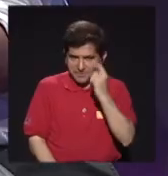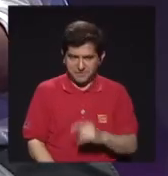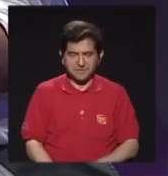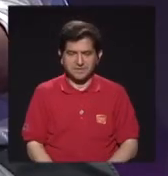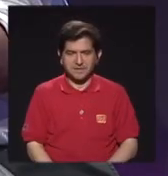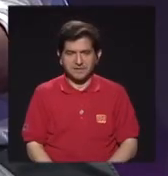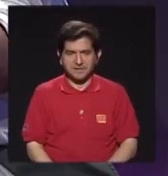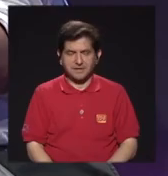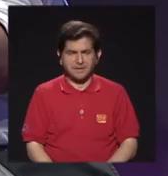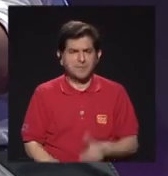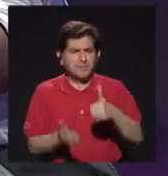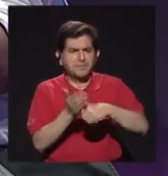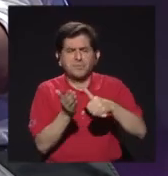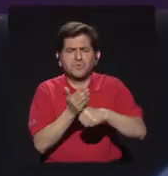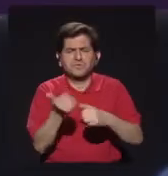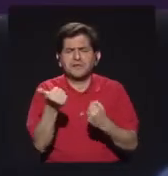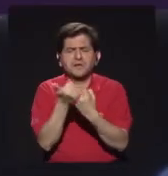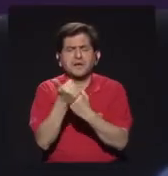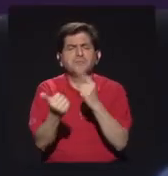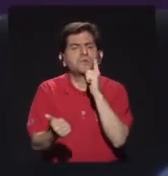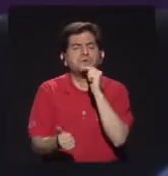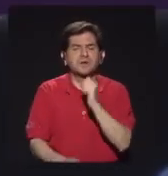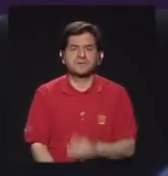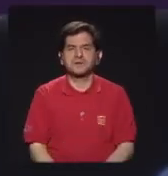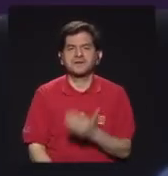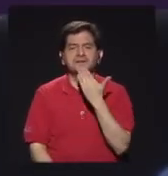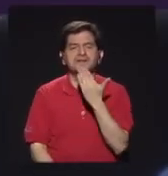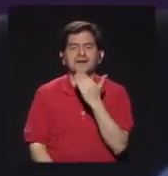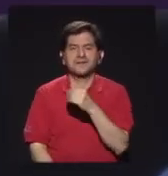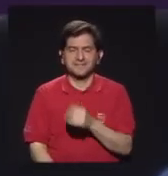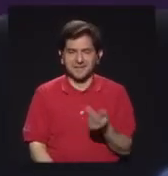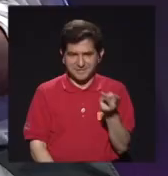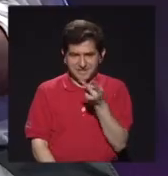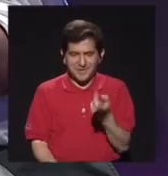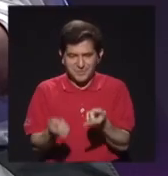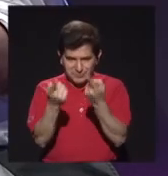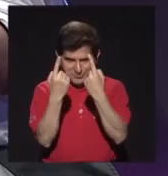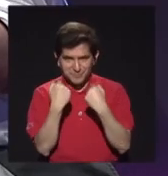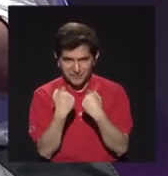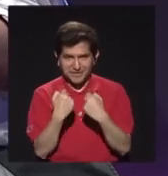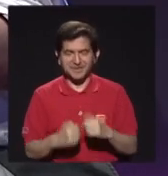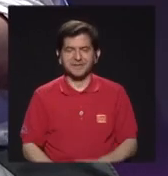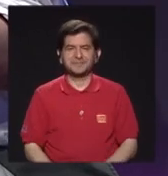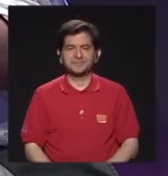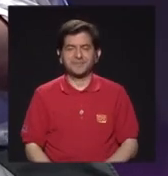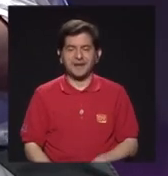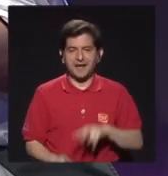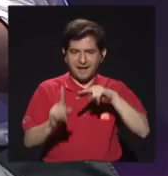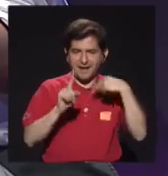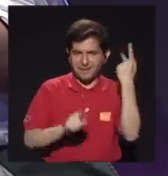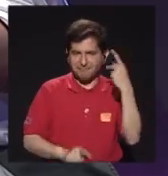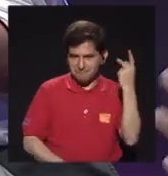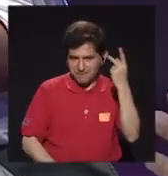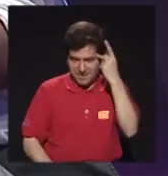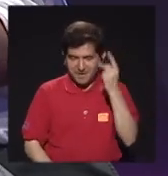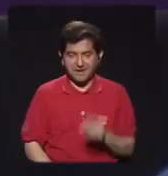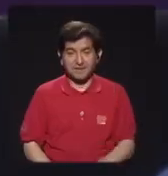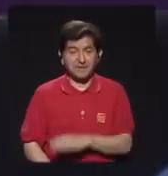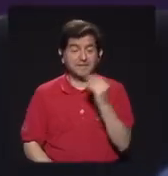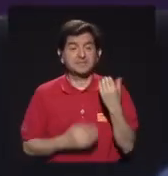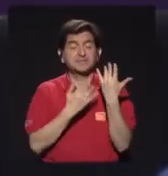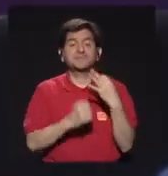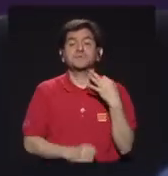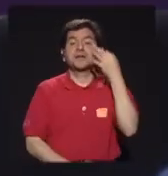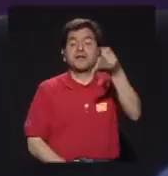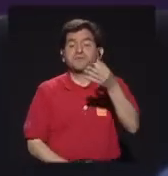por quienes va a votar y les agradezco a ustedes la presencia esta noche en miradas políticas y esperemos que en